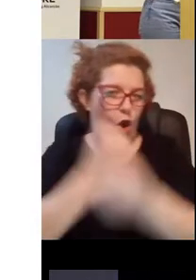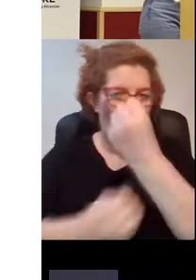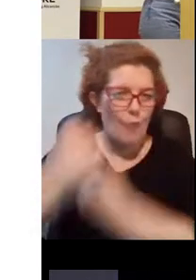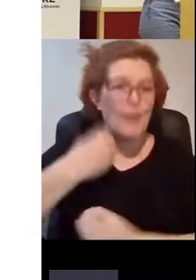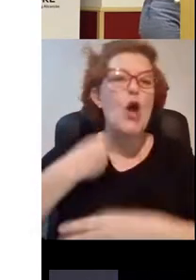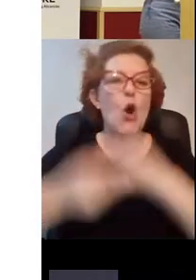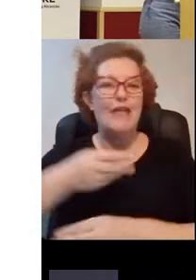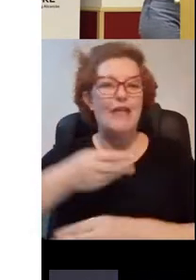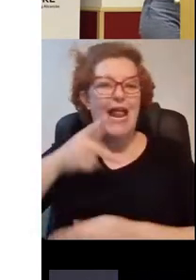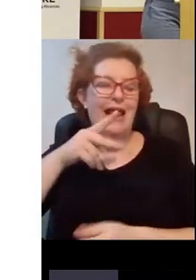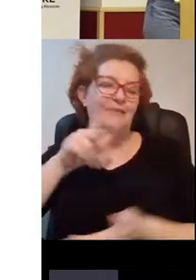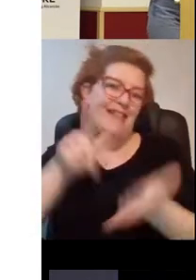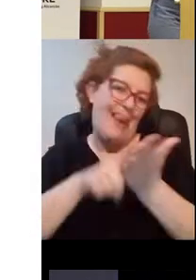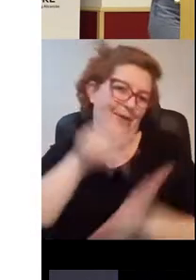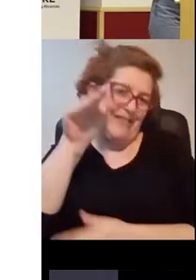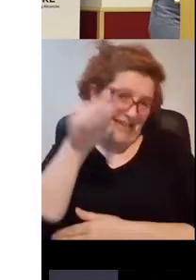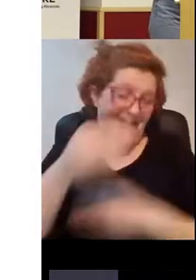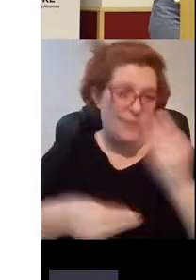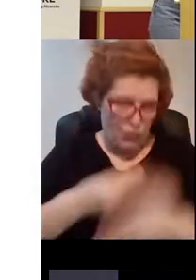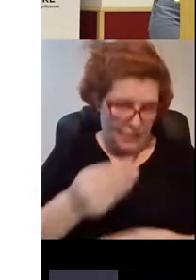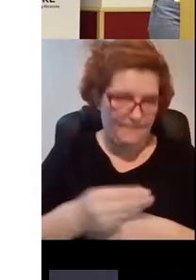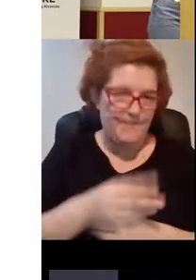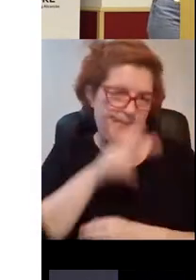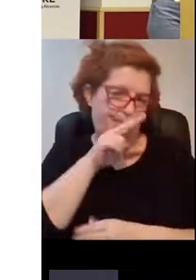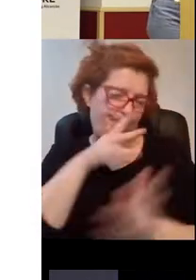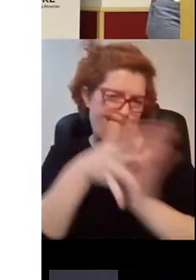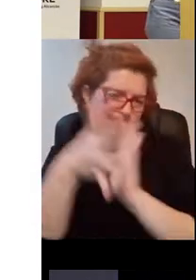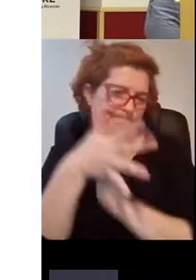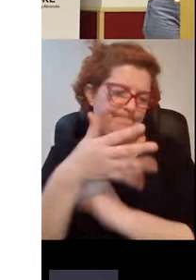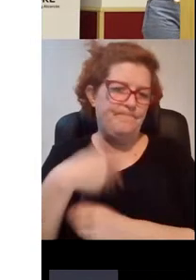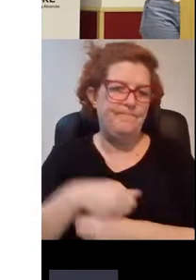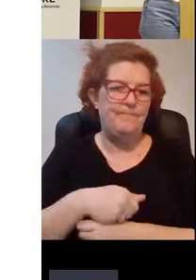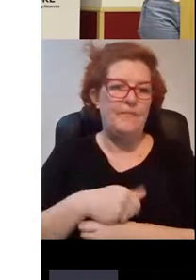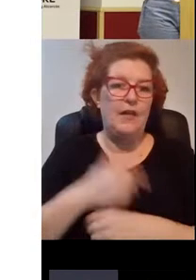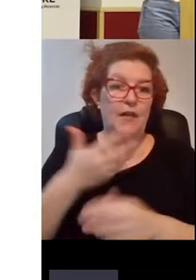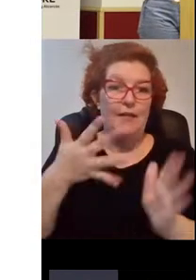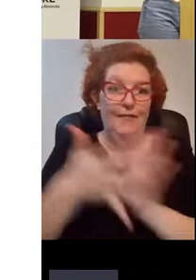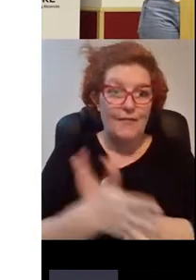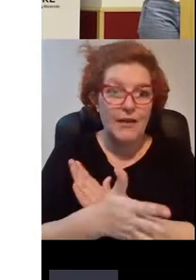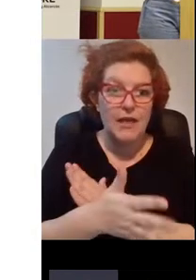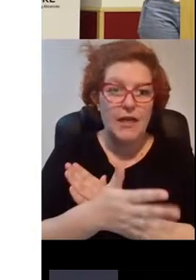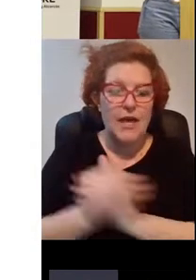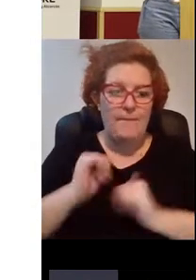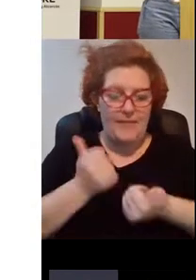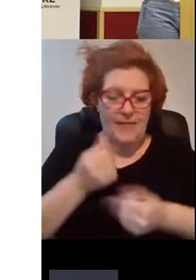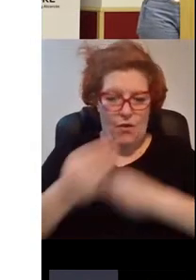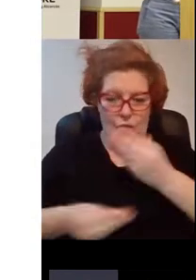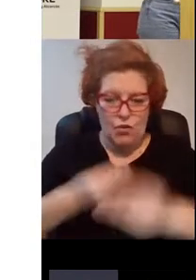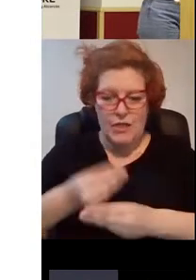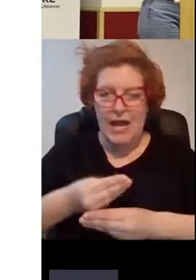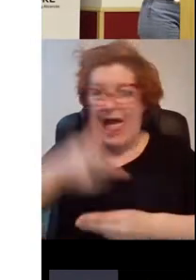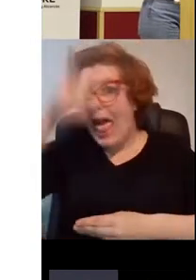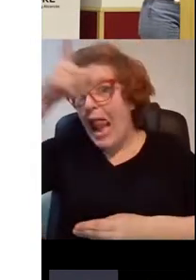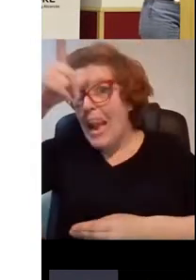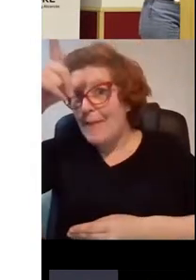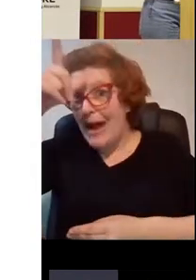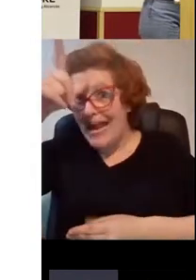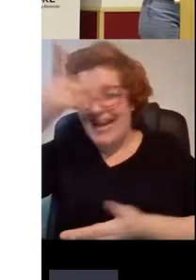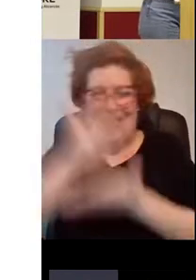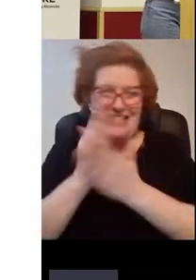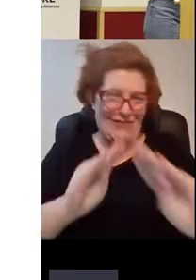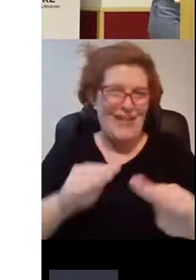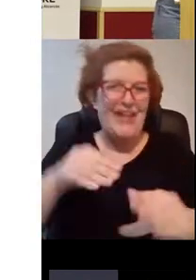una lengua extranjera. Así que el enfoque se está empezando a aplicar en las clases de alemán de la carrera de traducción e